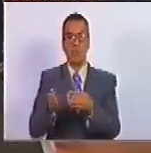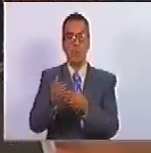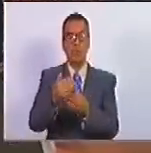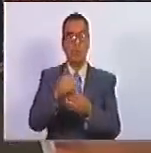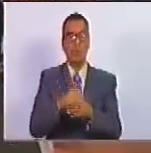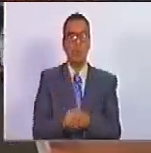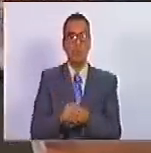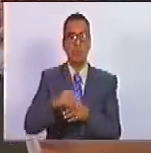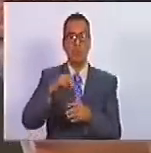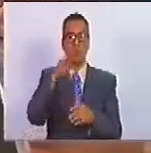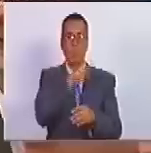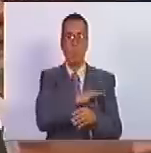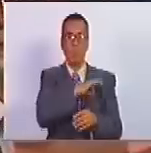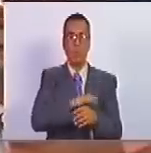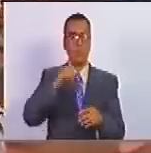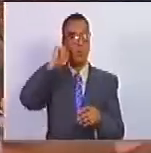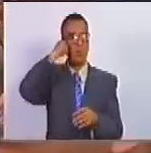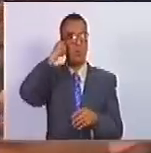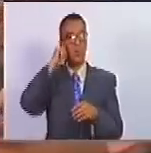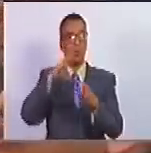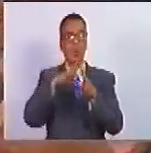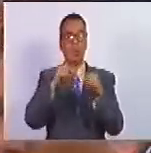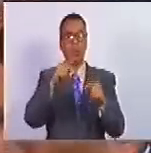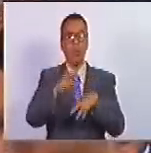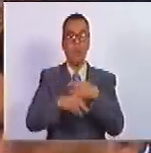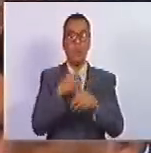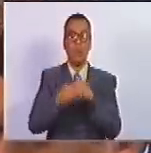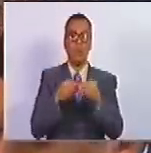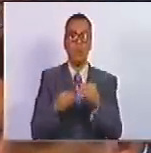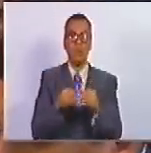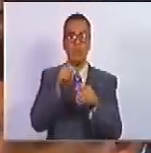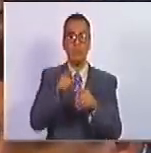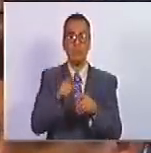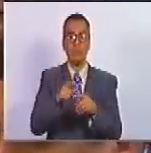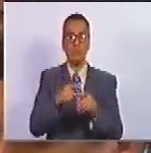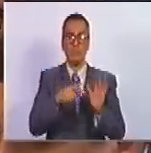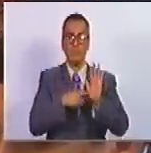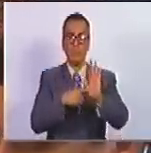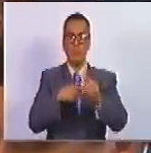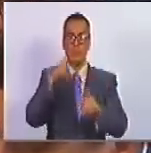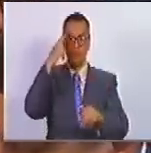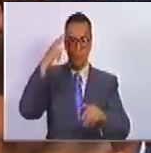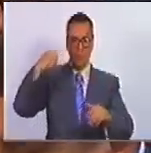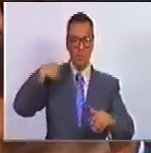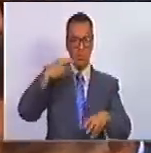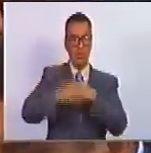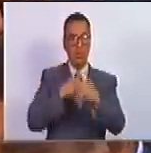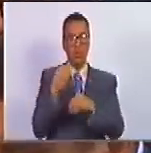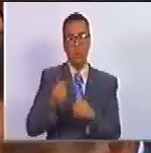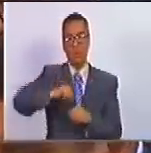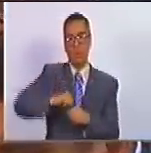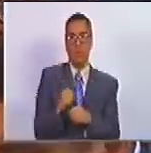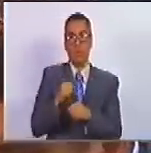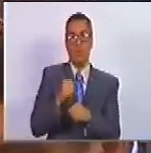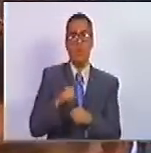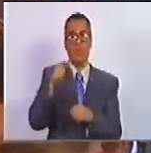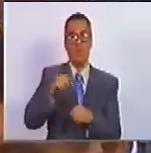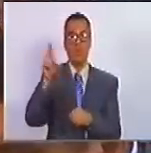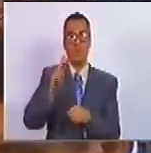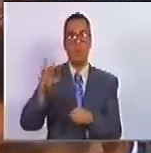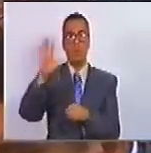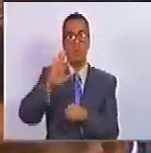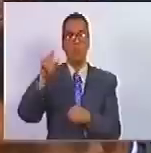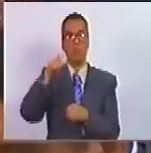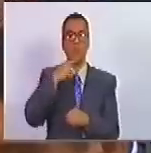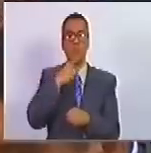de Sociedad, recordado por todo lo que llevamos, este prestigio y este orgullo de haber sido policía en la República. Es